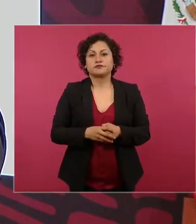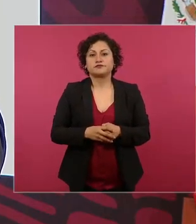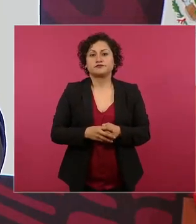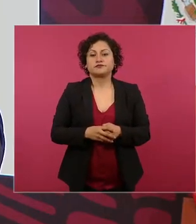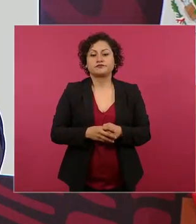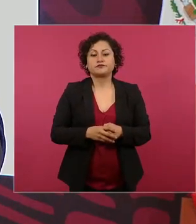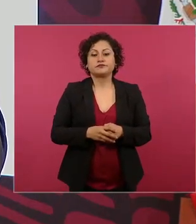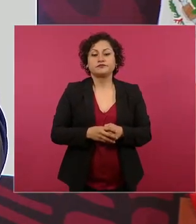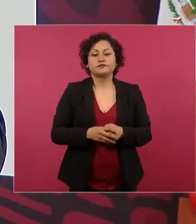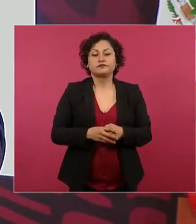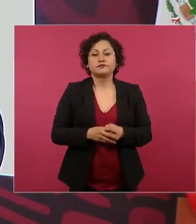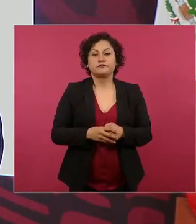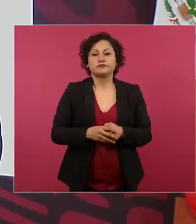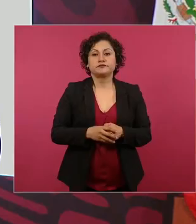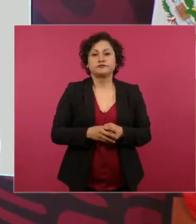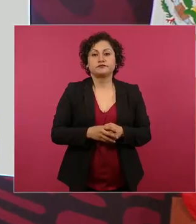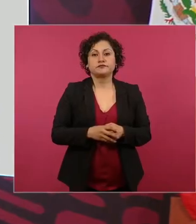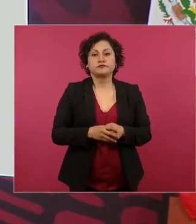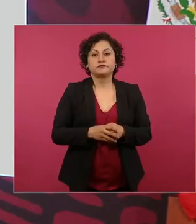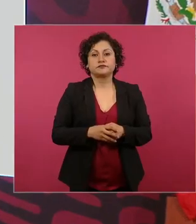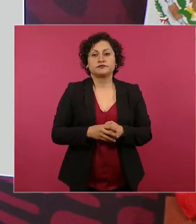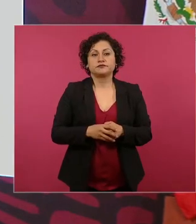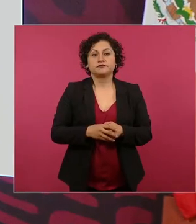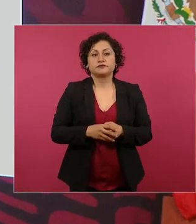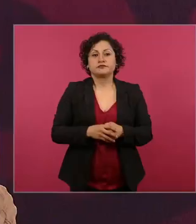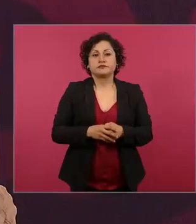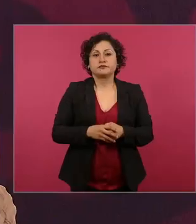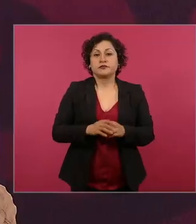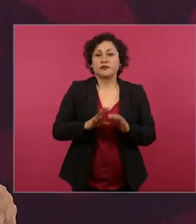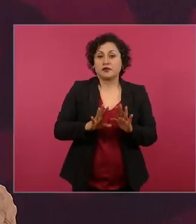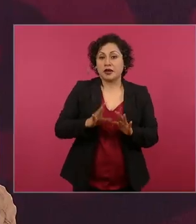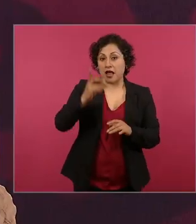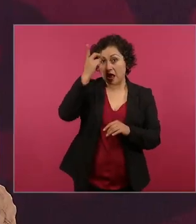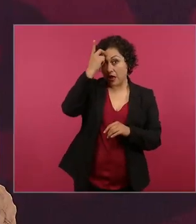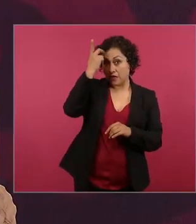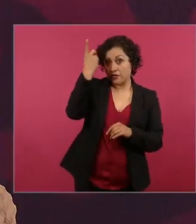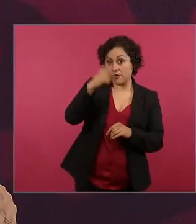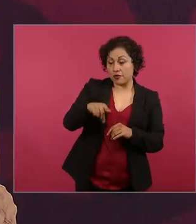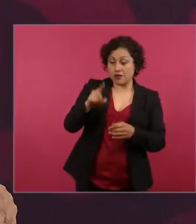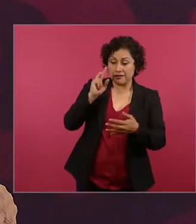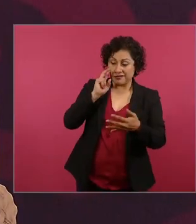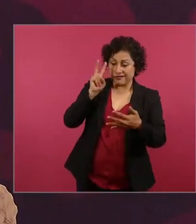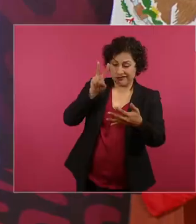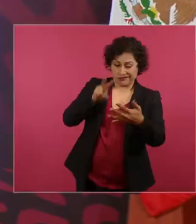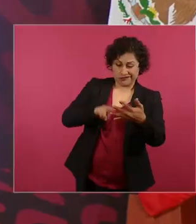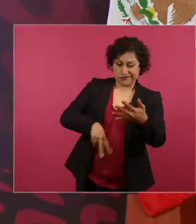les dijeron, les vamos a correr, vamos a cerrar